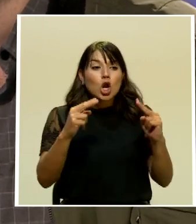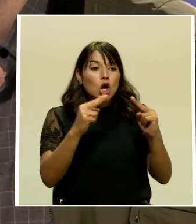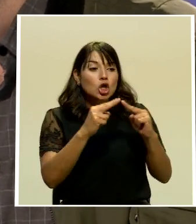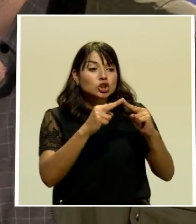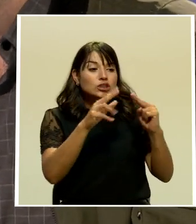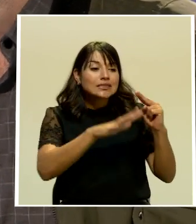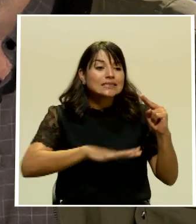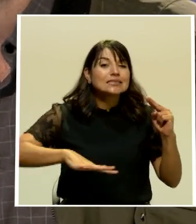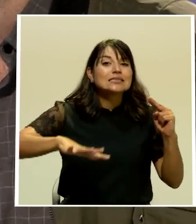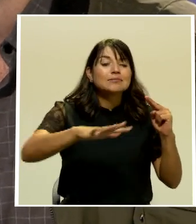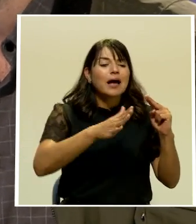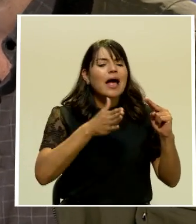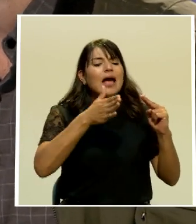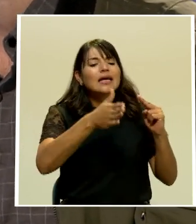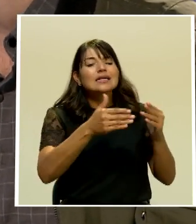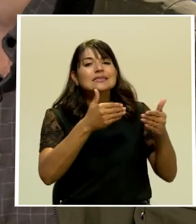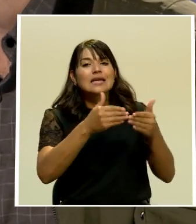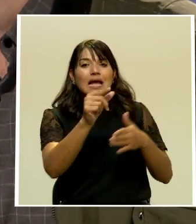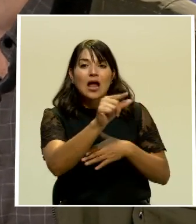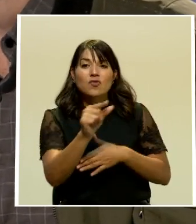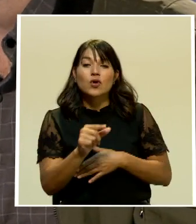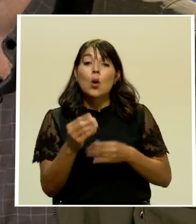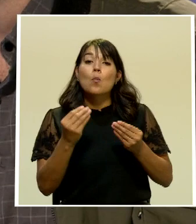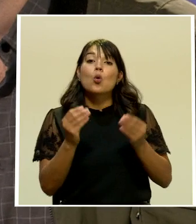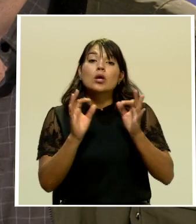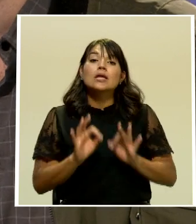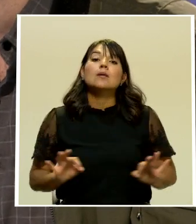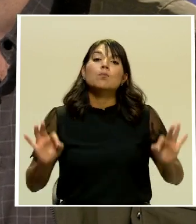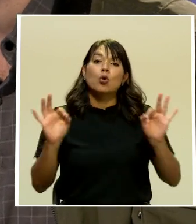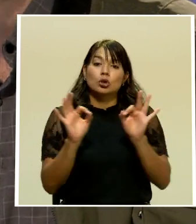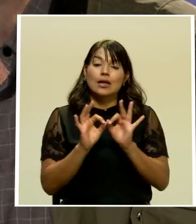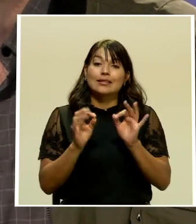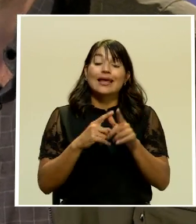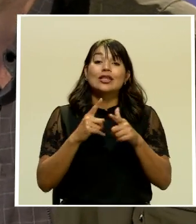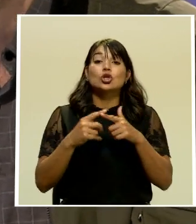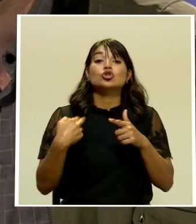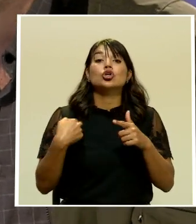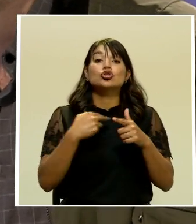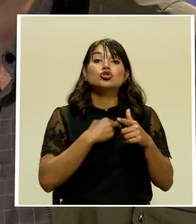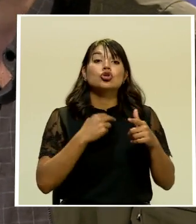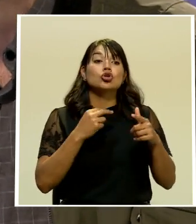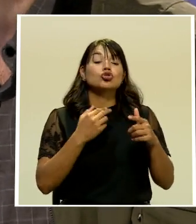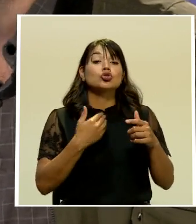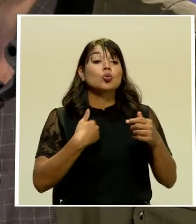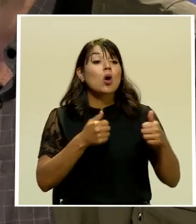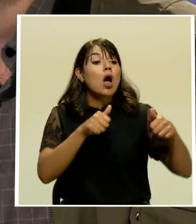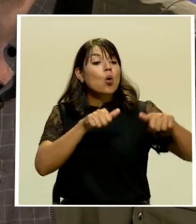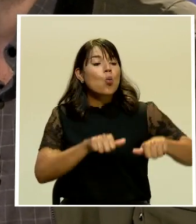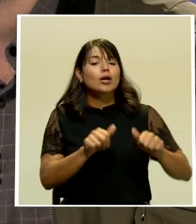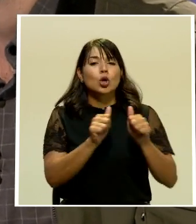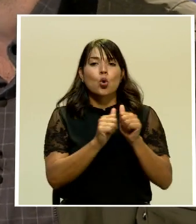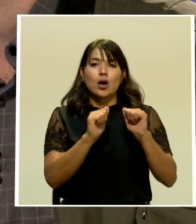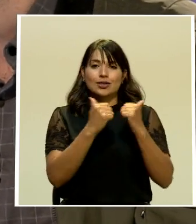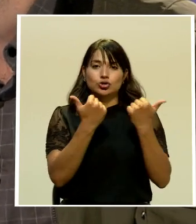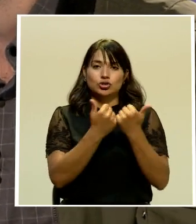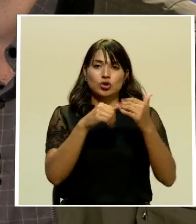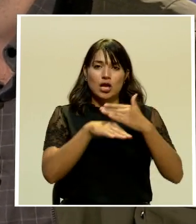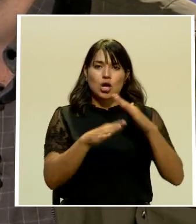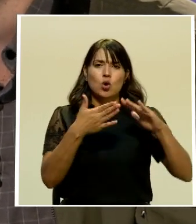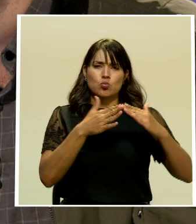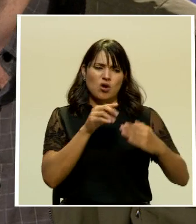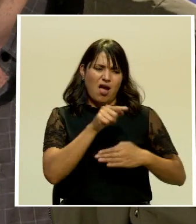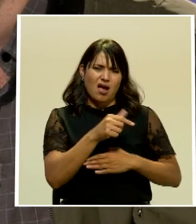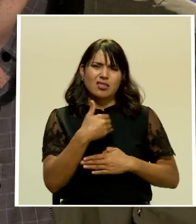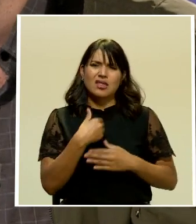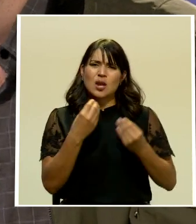lado del río, fue muy importante. Entonces, nosotros nos aliamos mucho con las organizaciones de la comunidad. Hay varias organizaciones que llevan más de